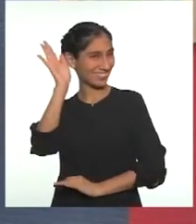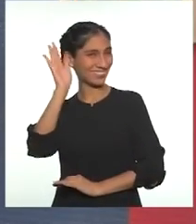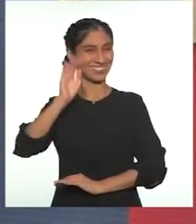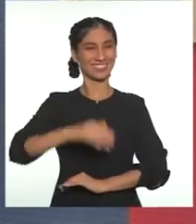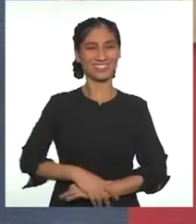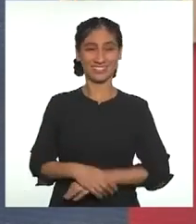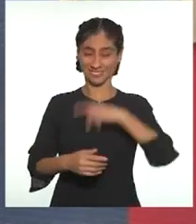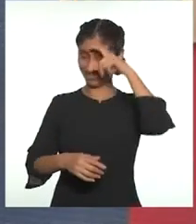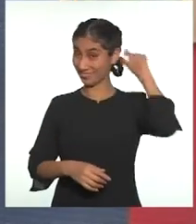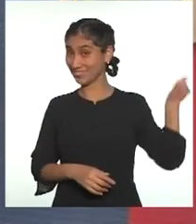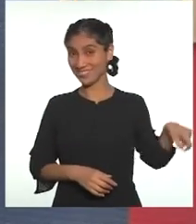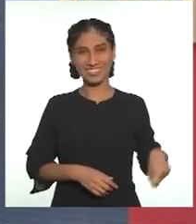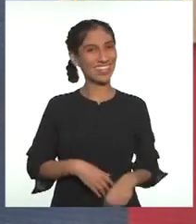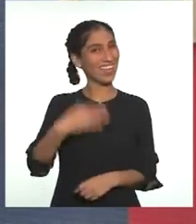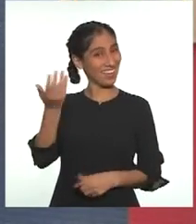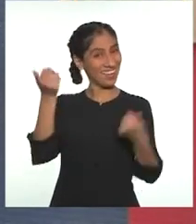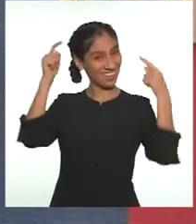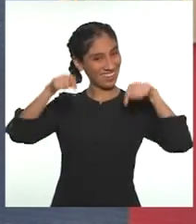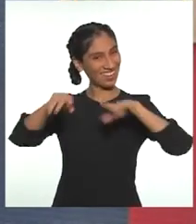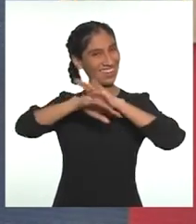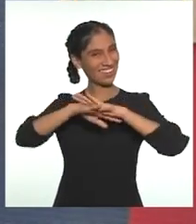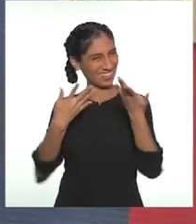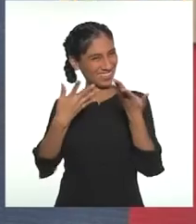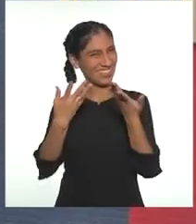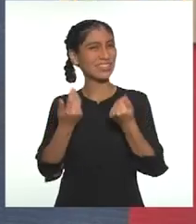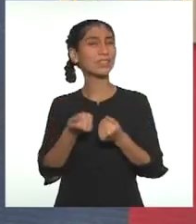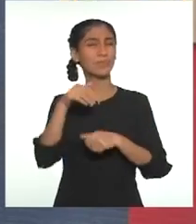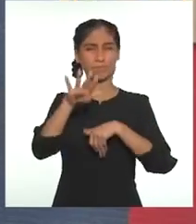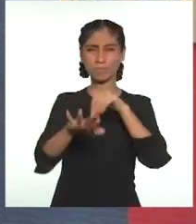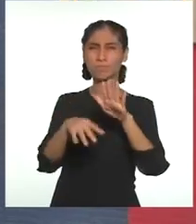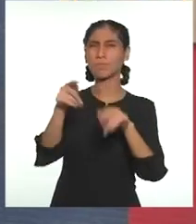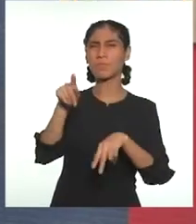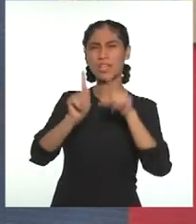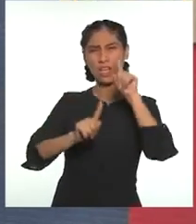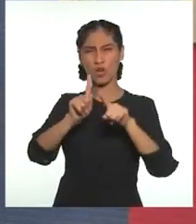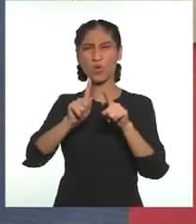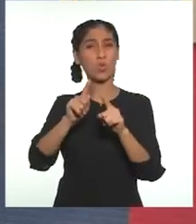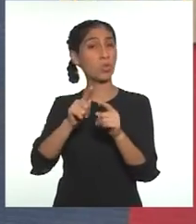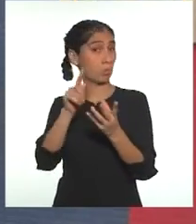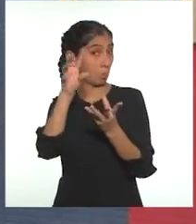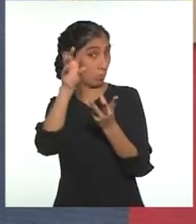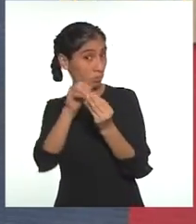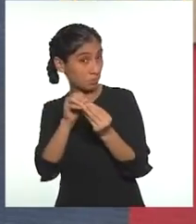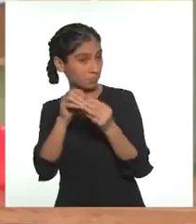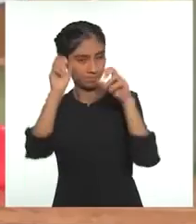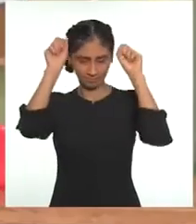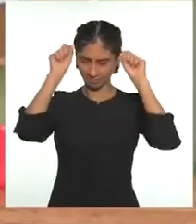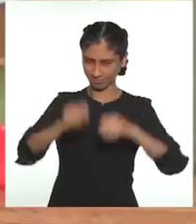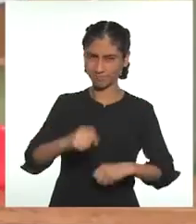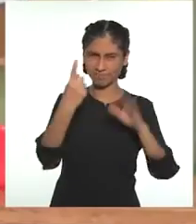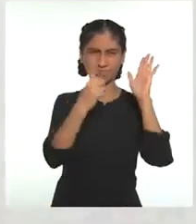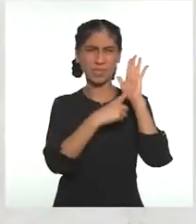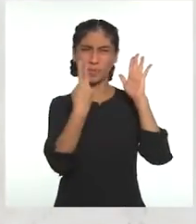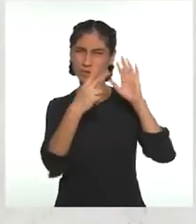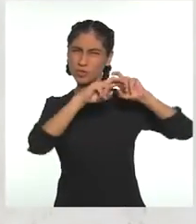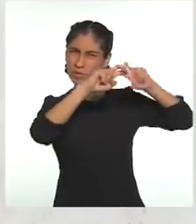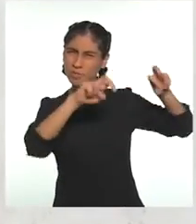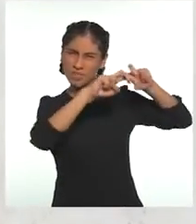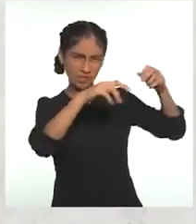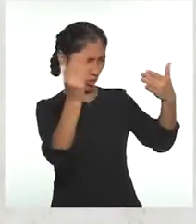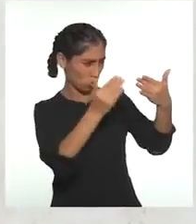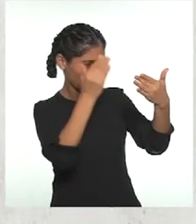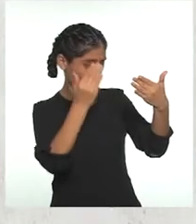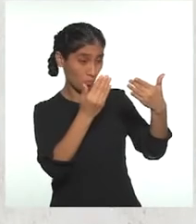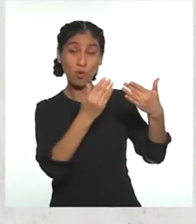Encantada. Chao. Hemos llegado a esta parte del camino y tenemos algunas conclusiones, ¿no? Sí. Hemos